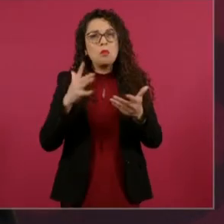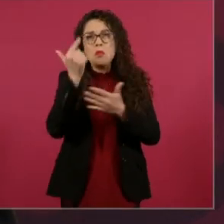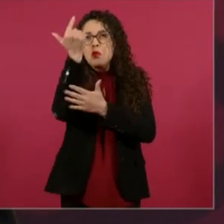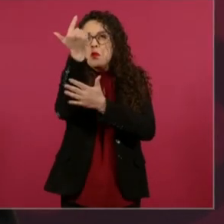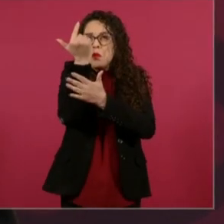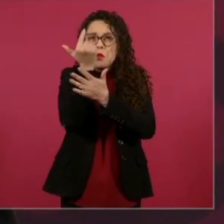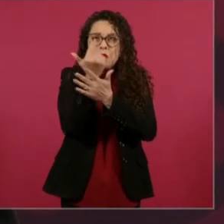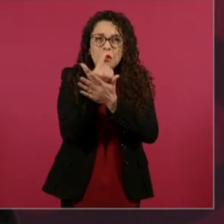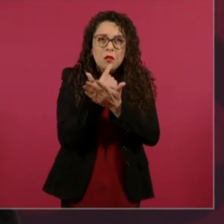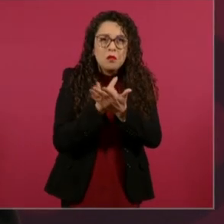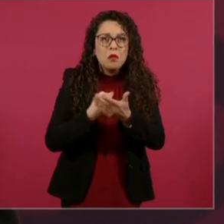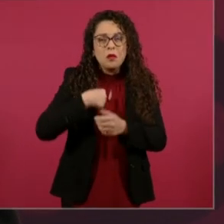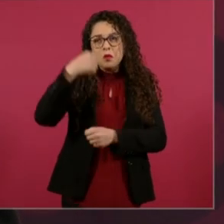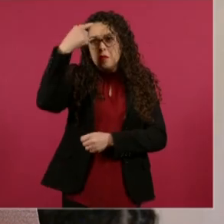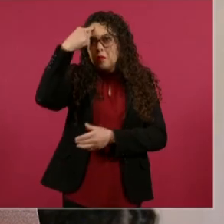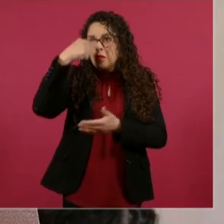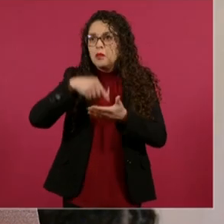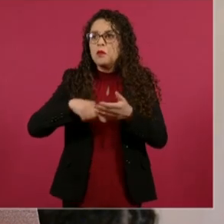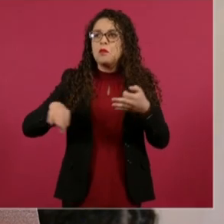pues como